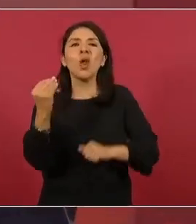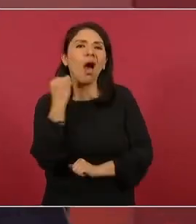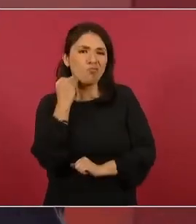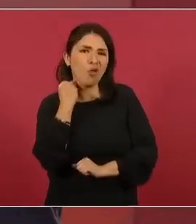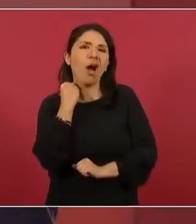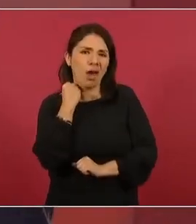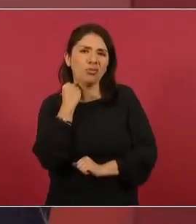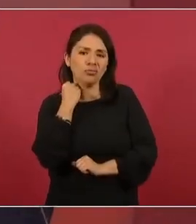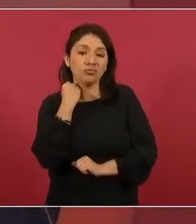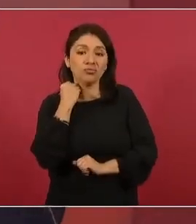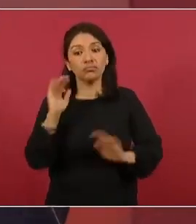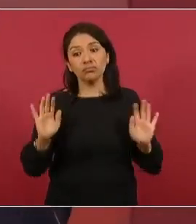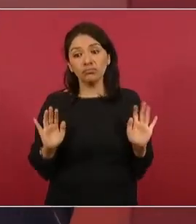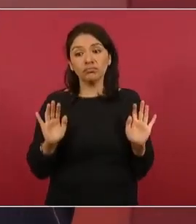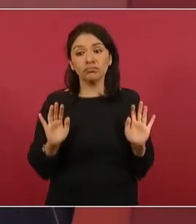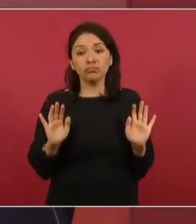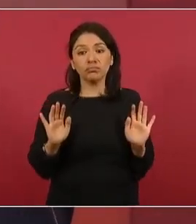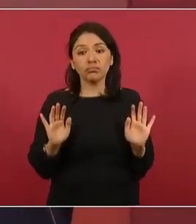nada más que